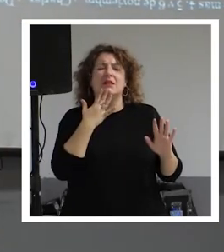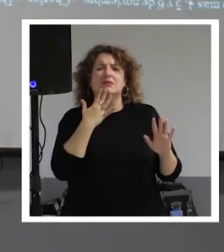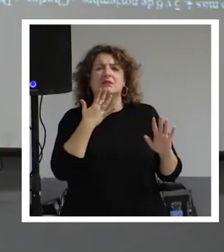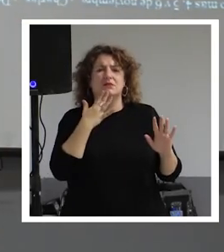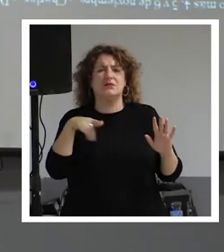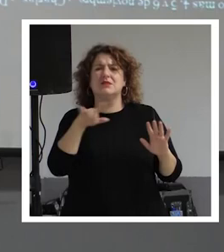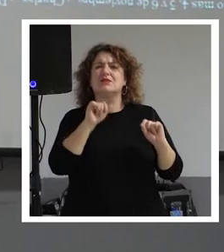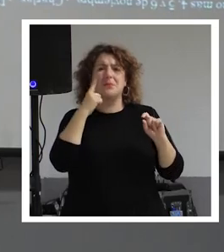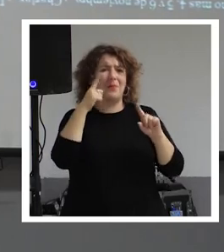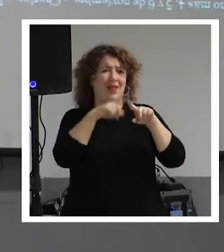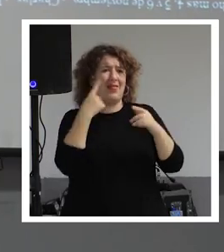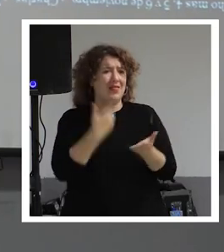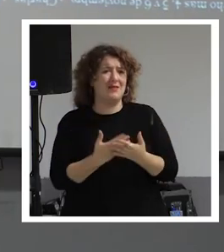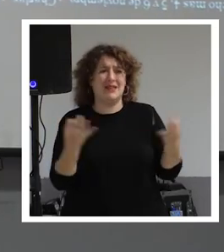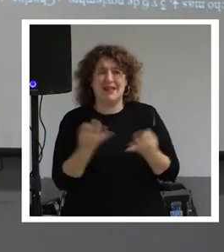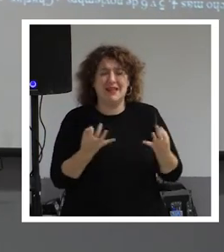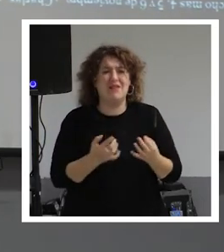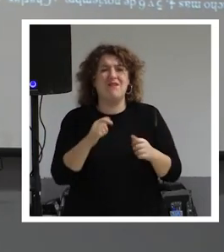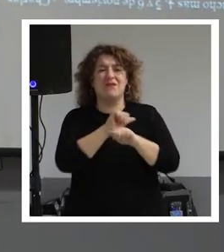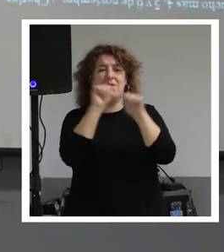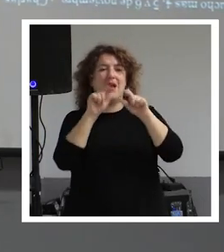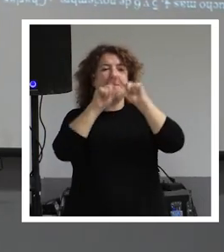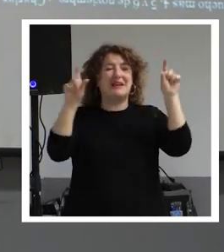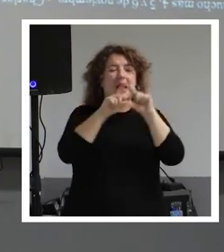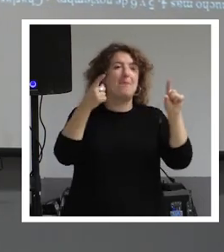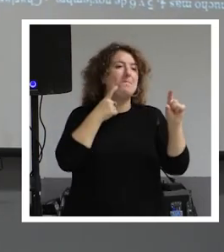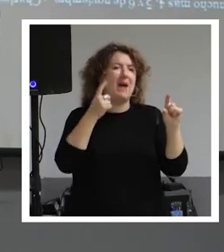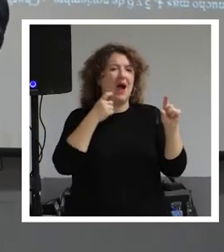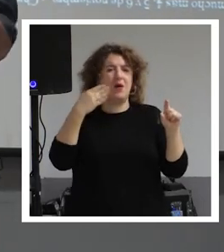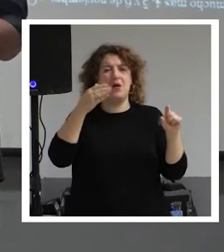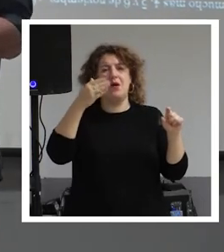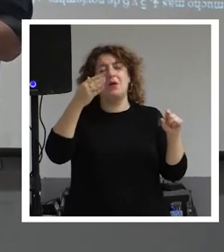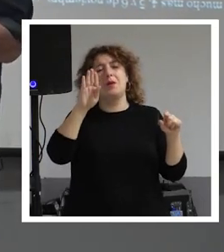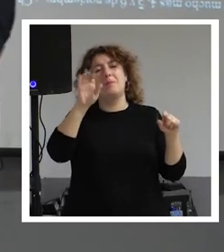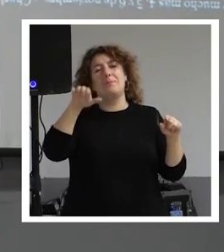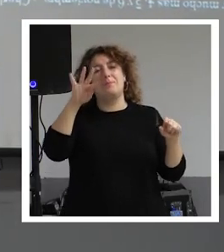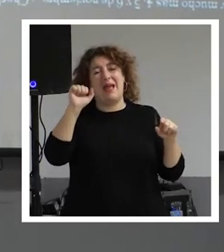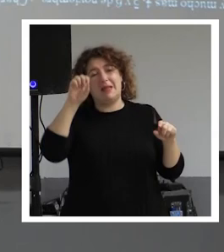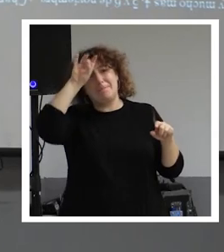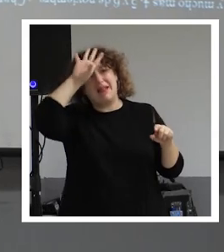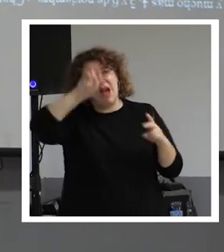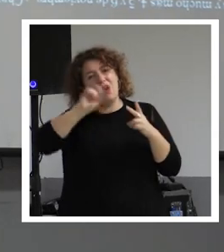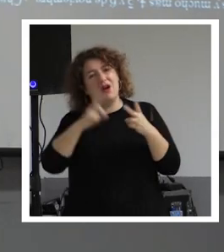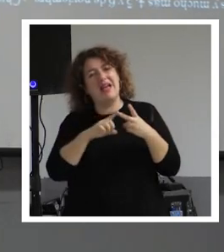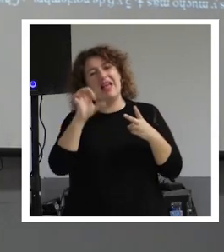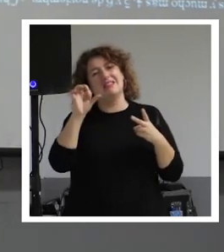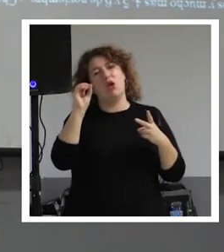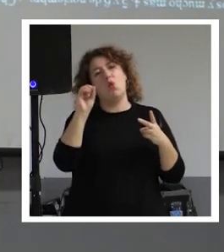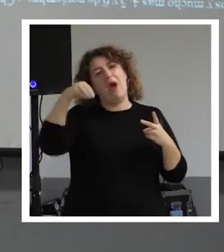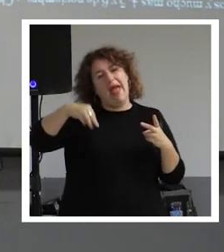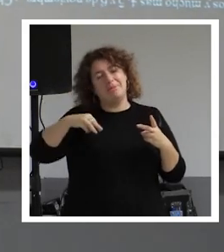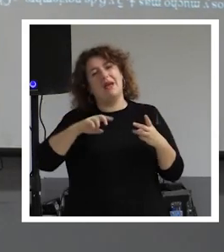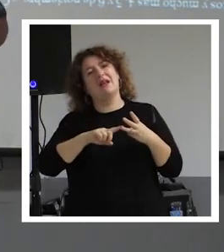antes de eso que habían estallado un montón de casos de corrupción dentro del congreso en donde se había demostrado no no un escándalo pequeño